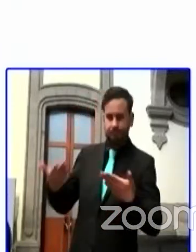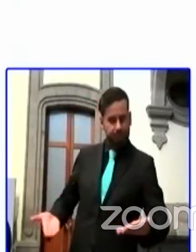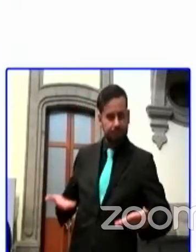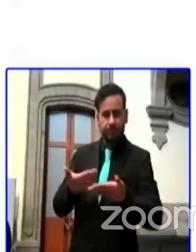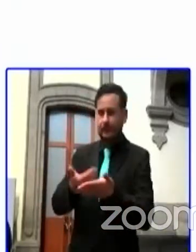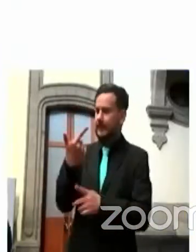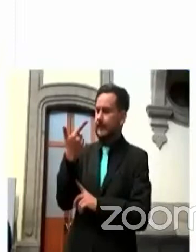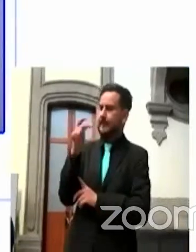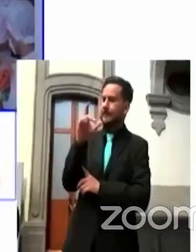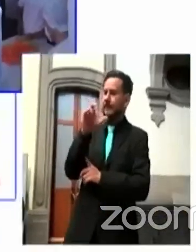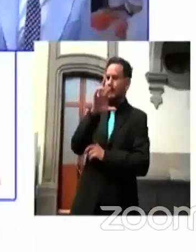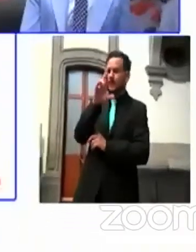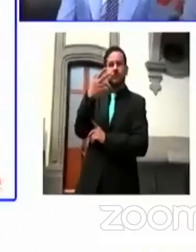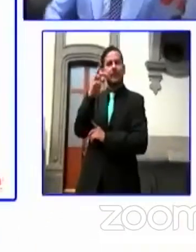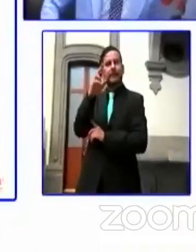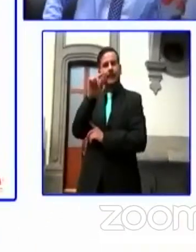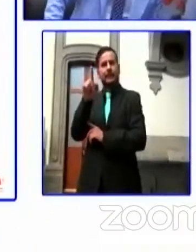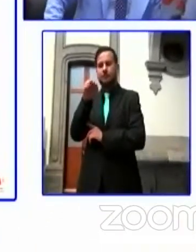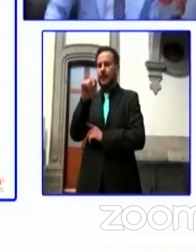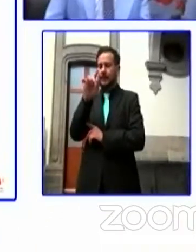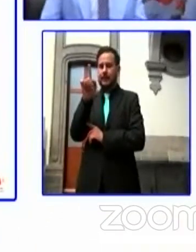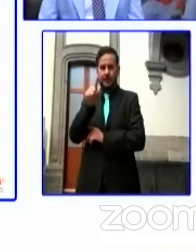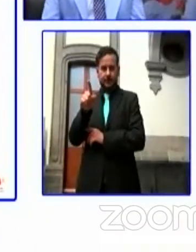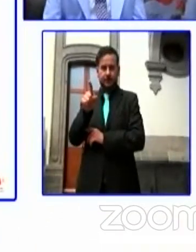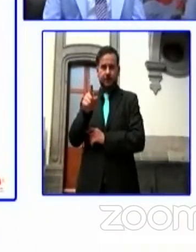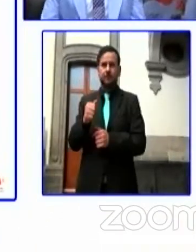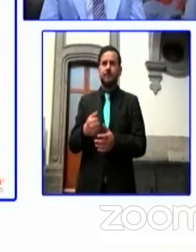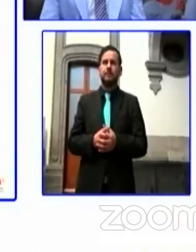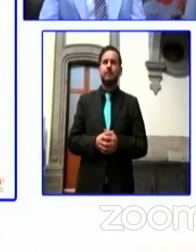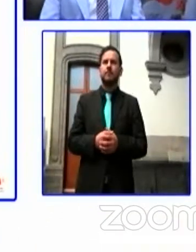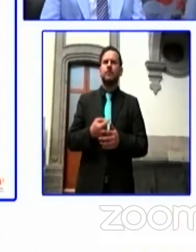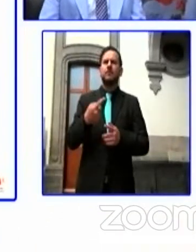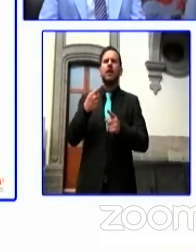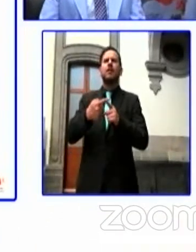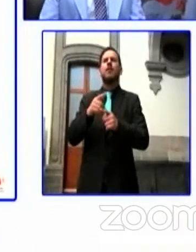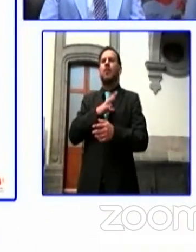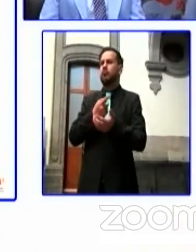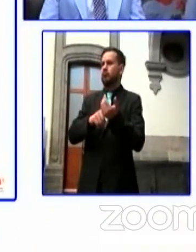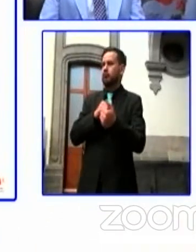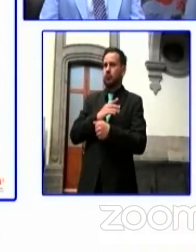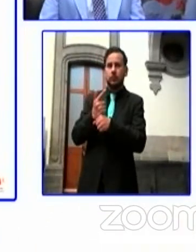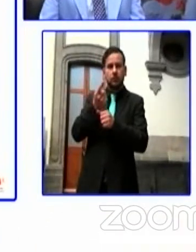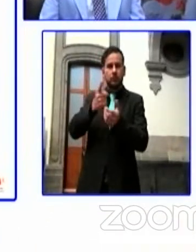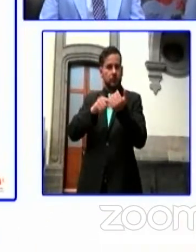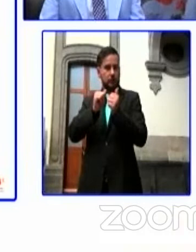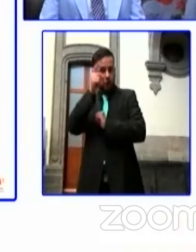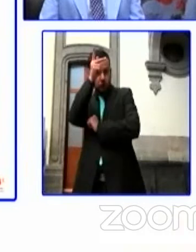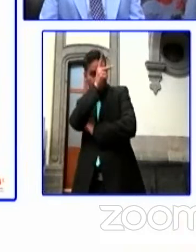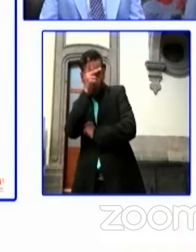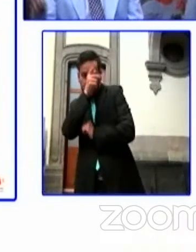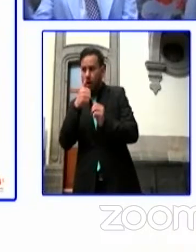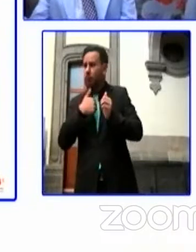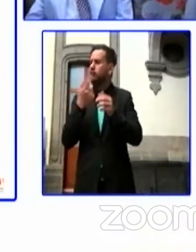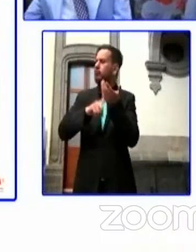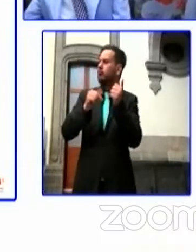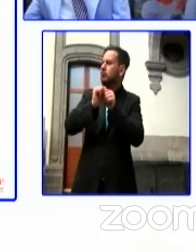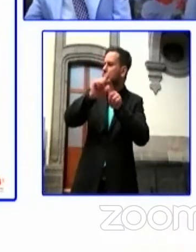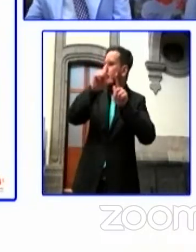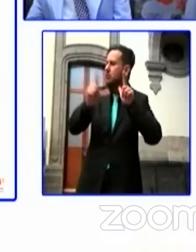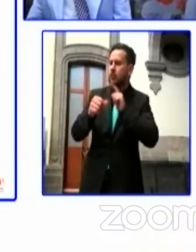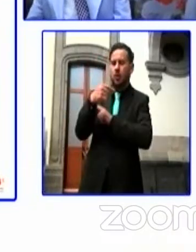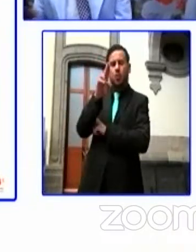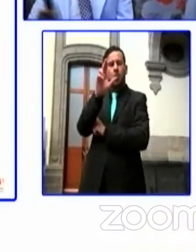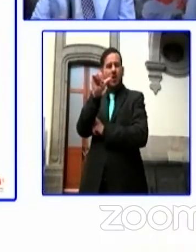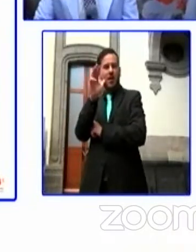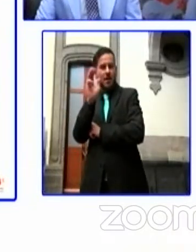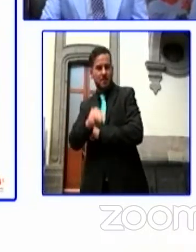Guillermo Hernández Martínez, quien tiene la licenciatura en Psicología de la Universidad Nacional Autónoma de